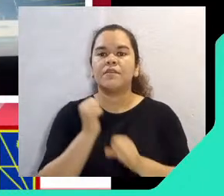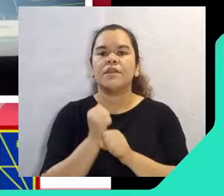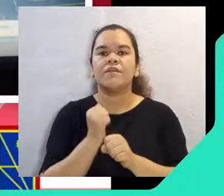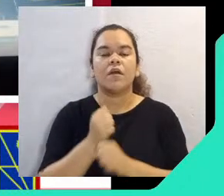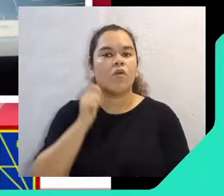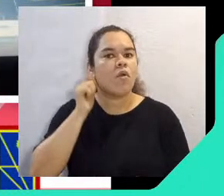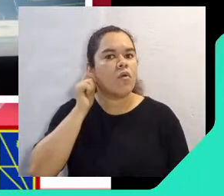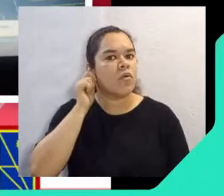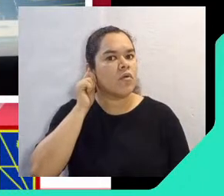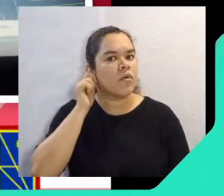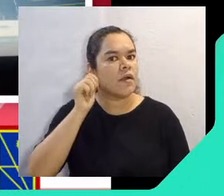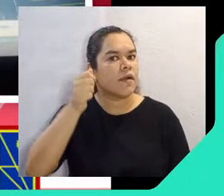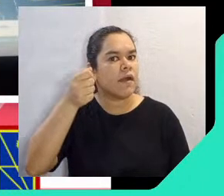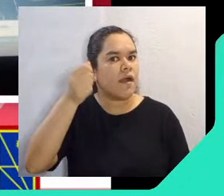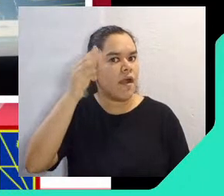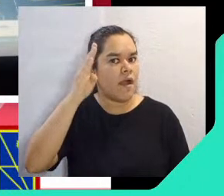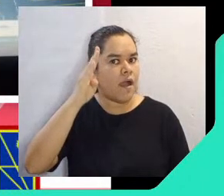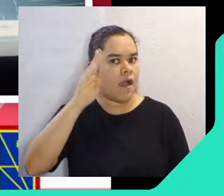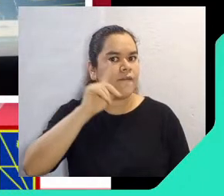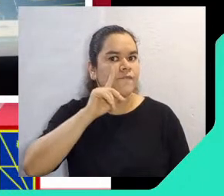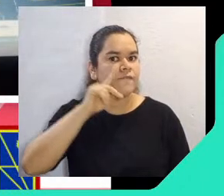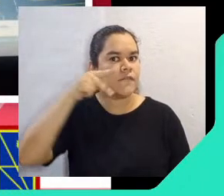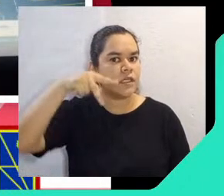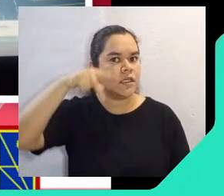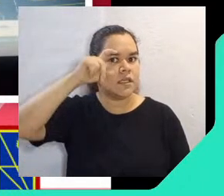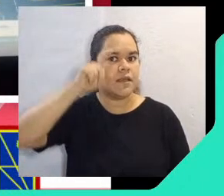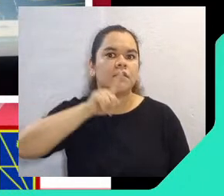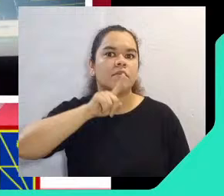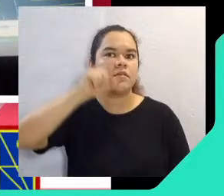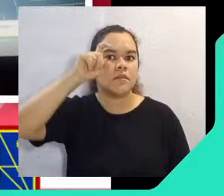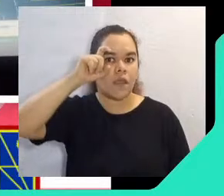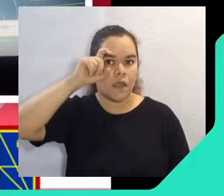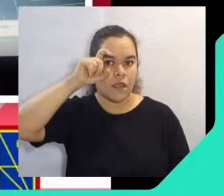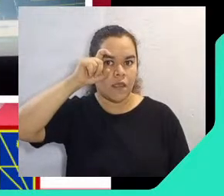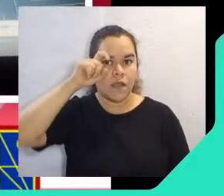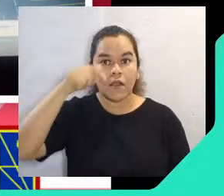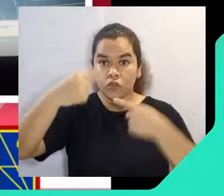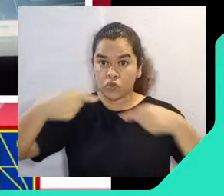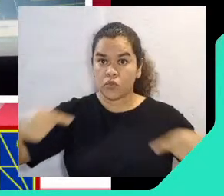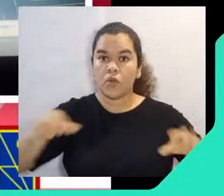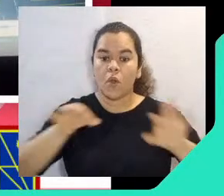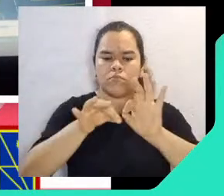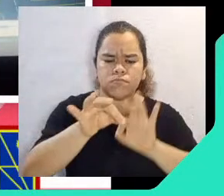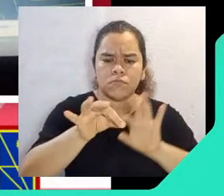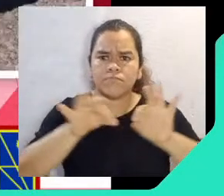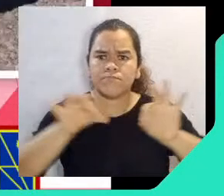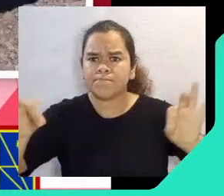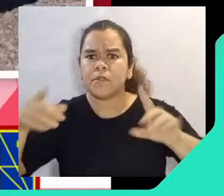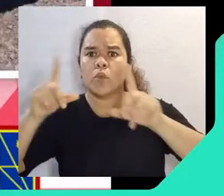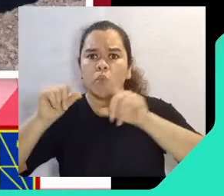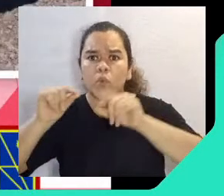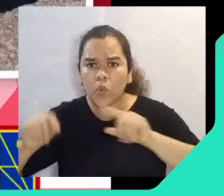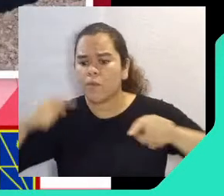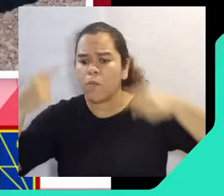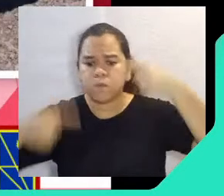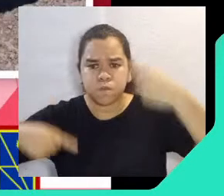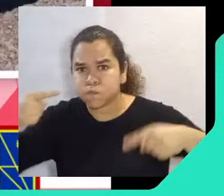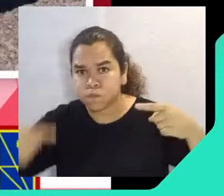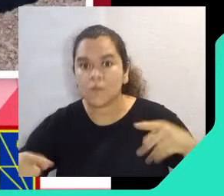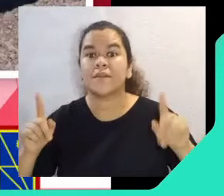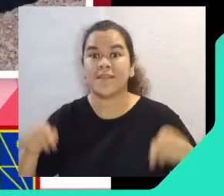la información que nosotros recabamos del territorio las volcamos en una representación